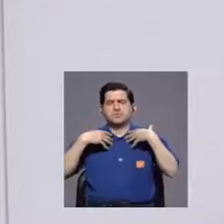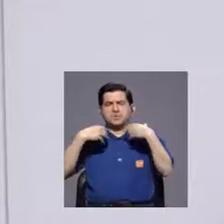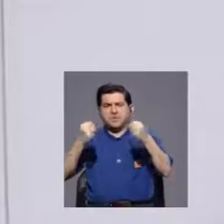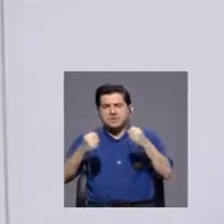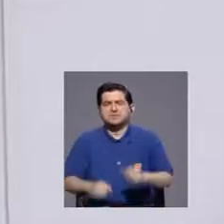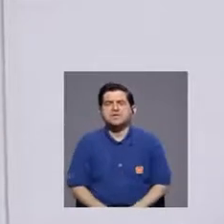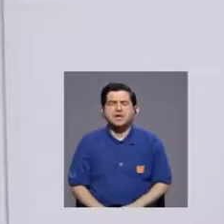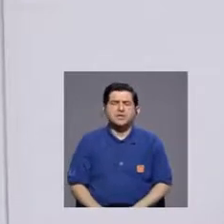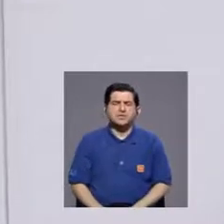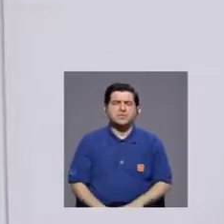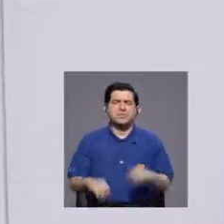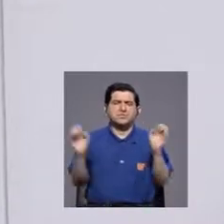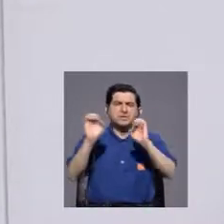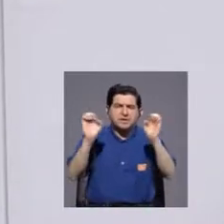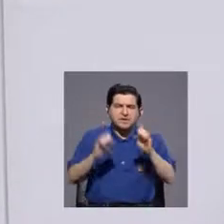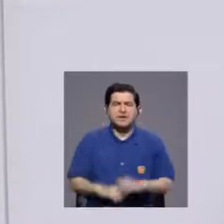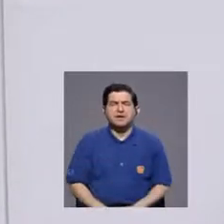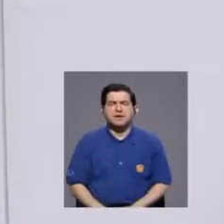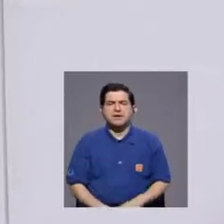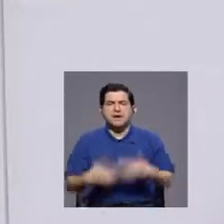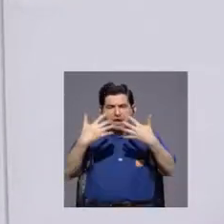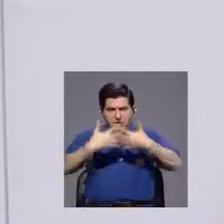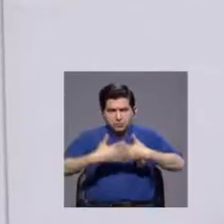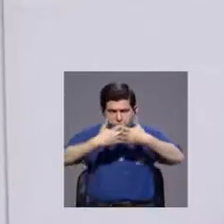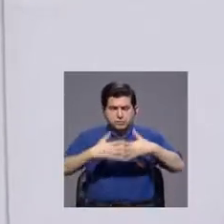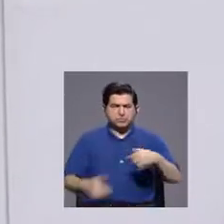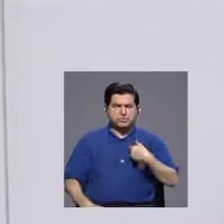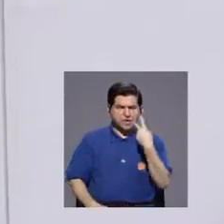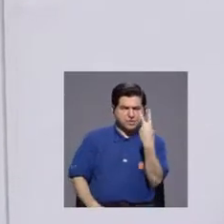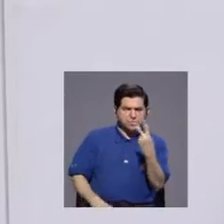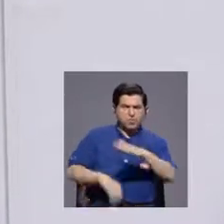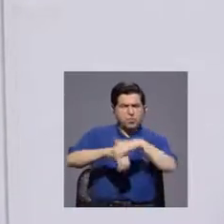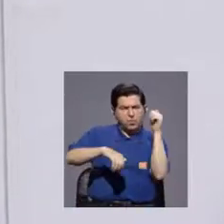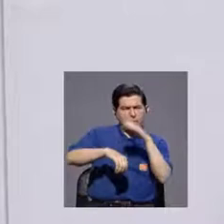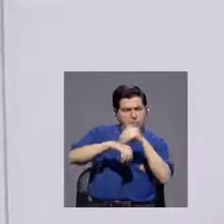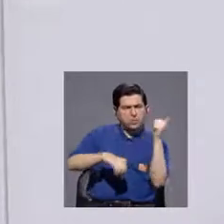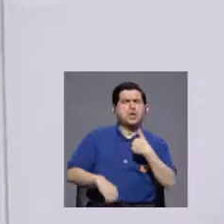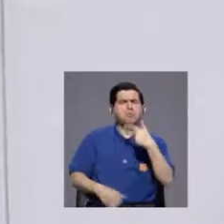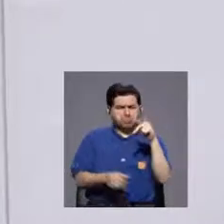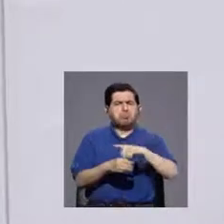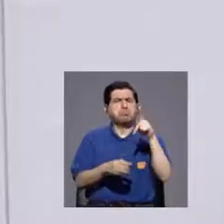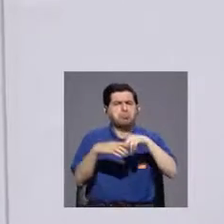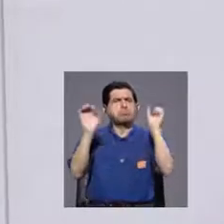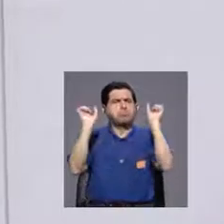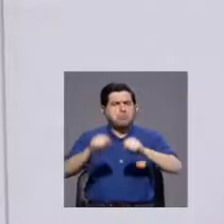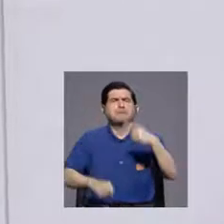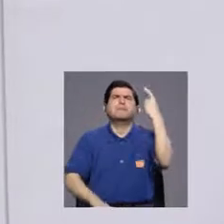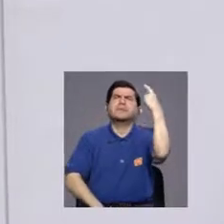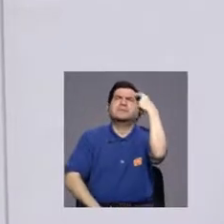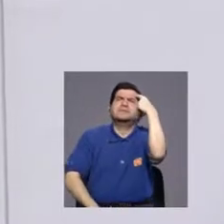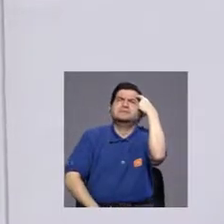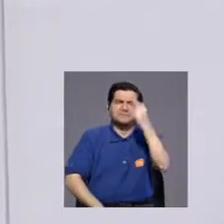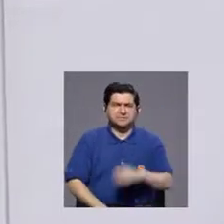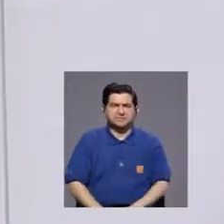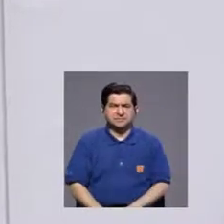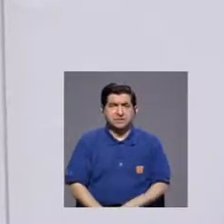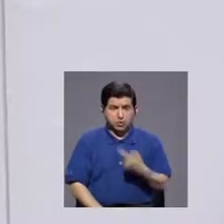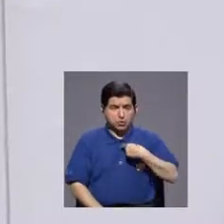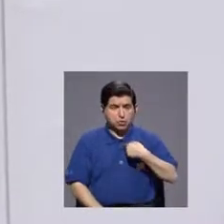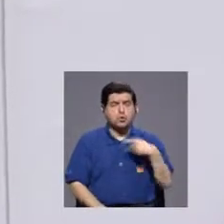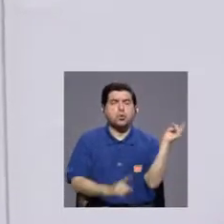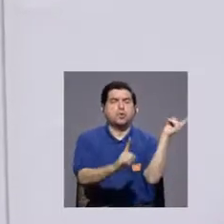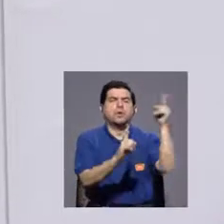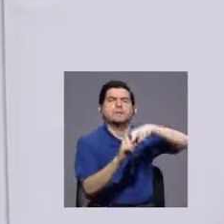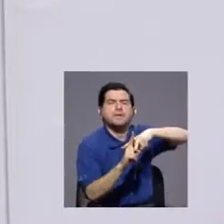industria etcétera entonces yo vi la convocatoria de gemir a goya voy a participar pensando y aplique